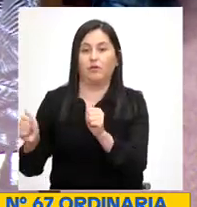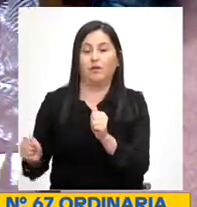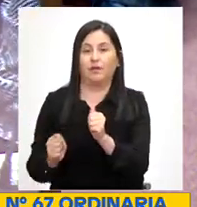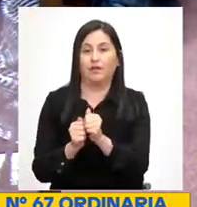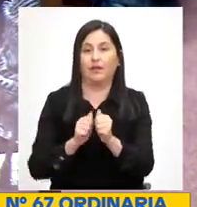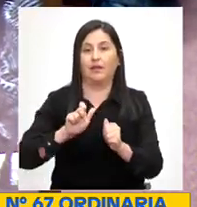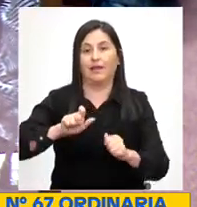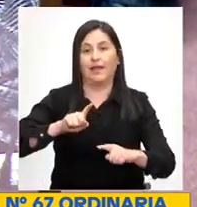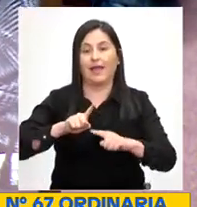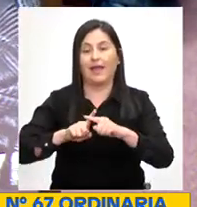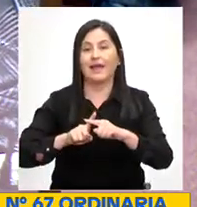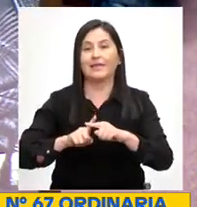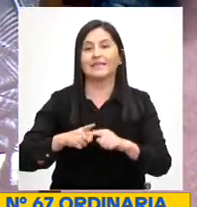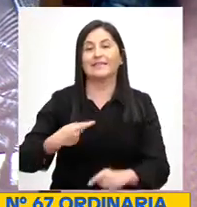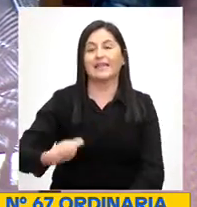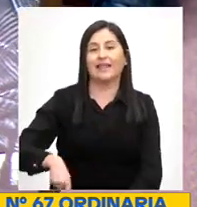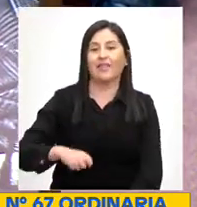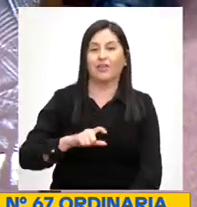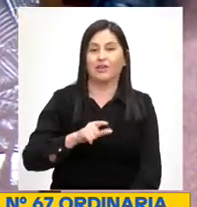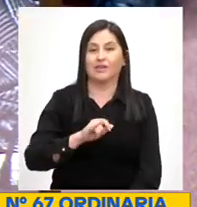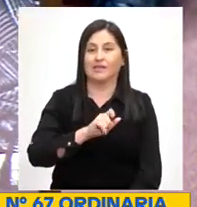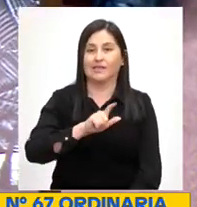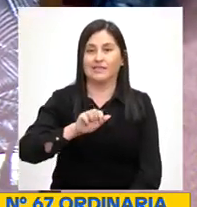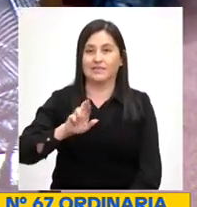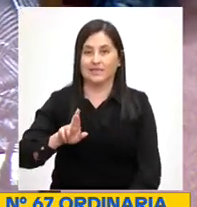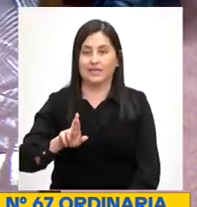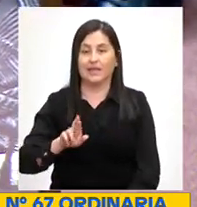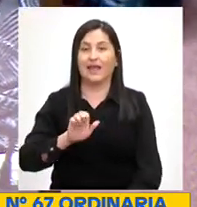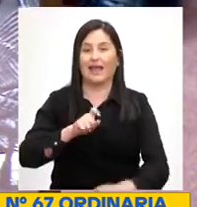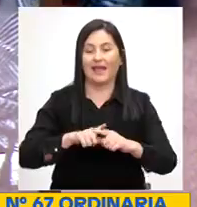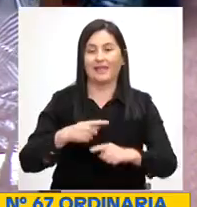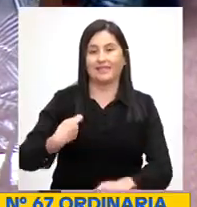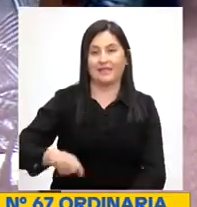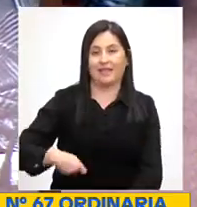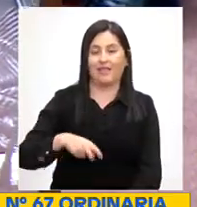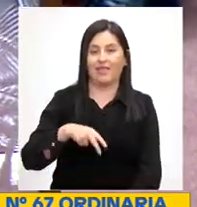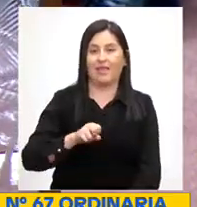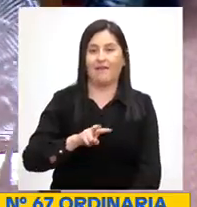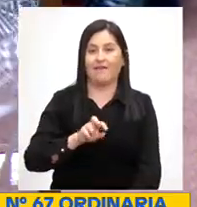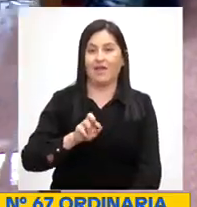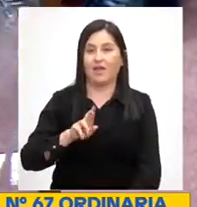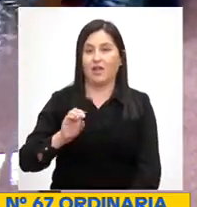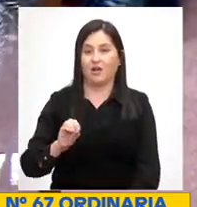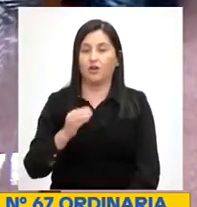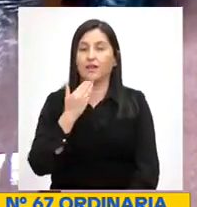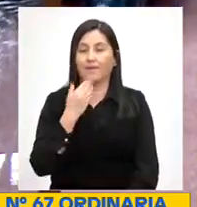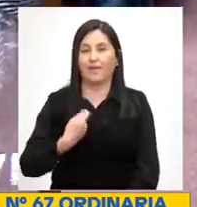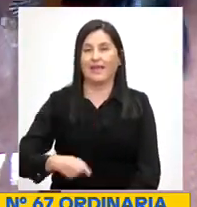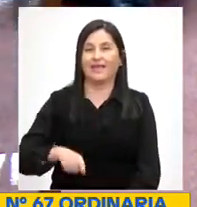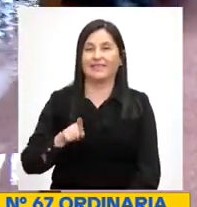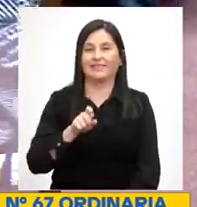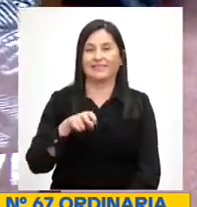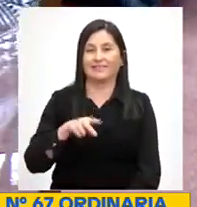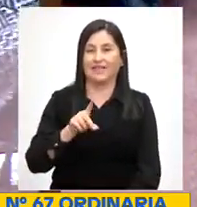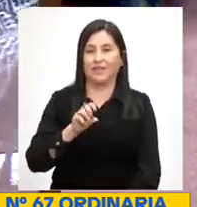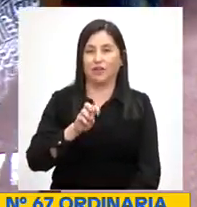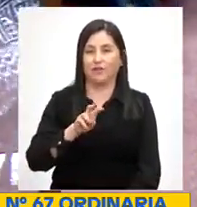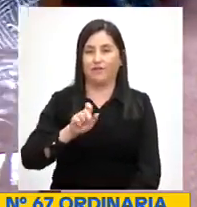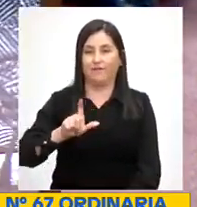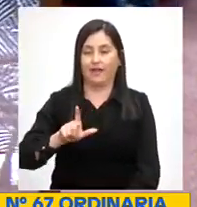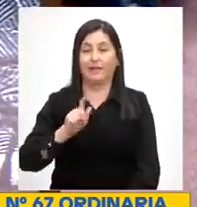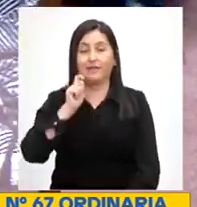senador Alejandro guiller al ex senador Alejandro Navarro y al senador Sandoval lo digo porque tiene que ver con la